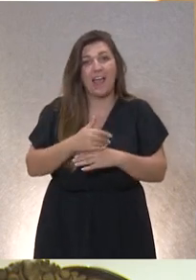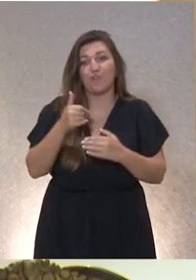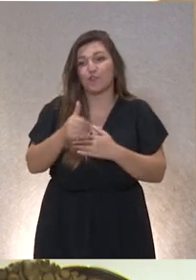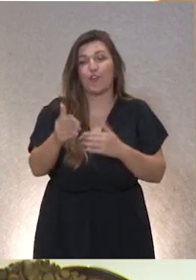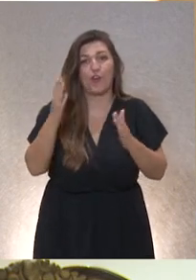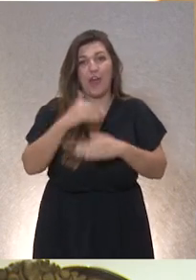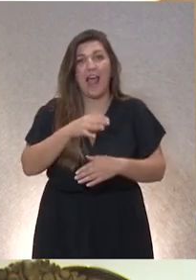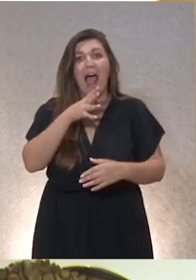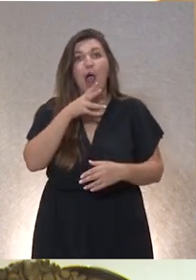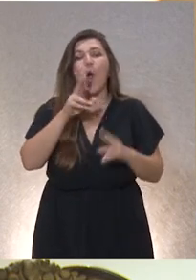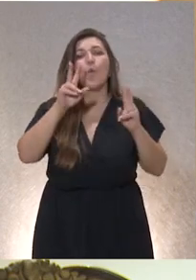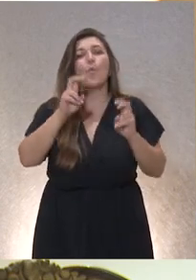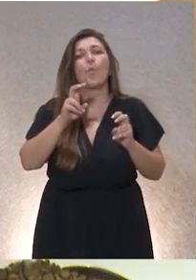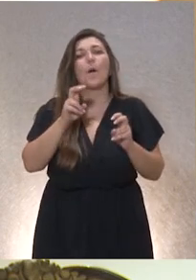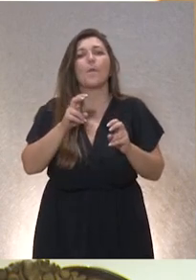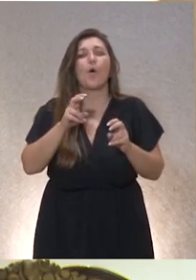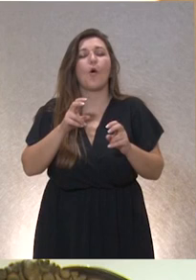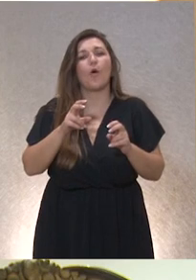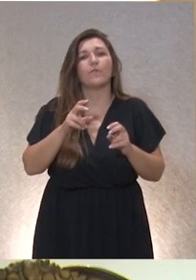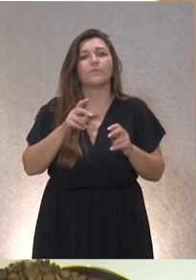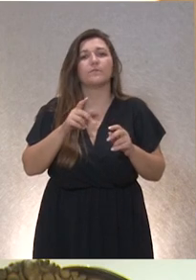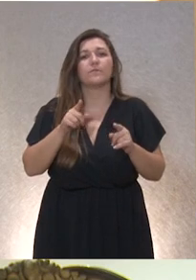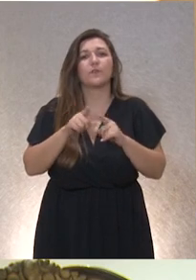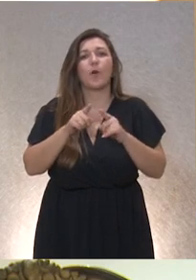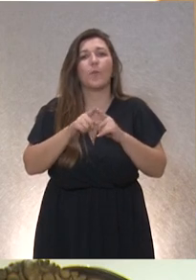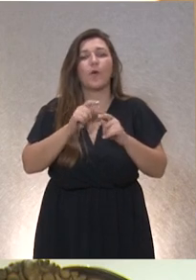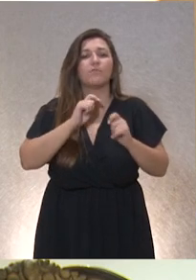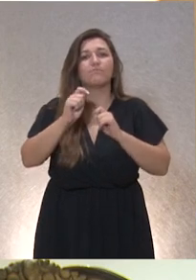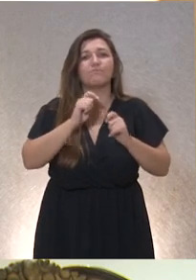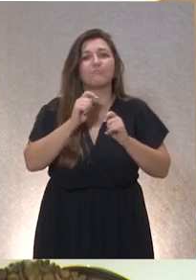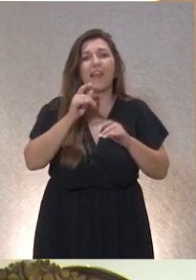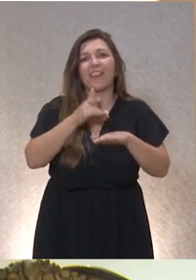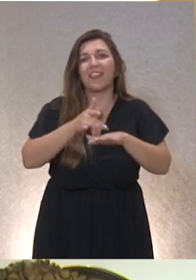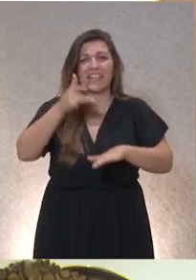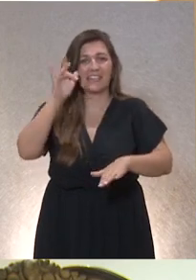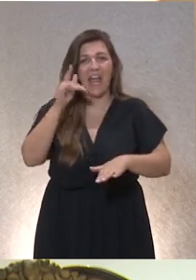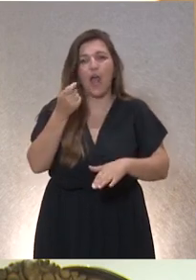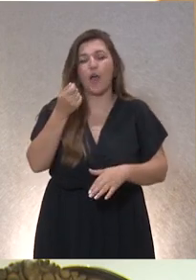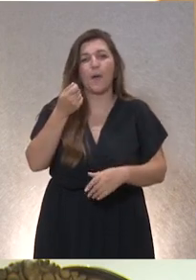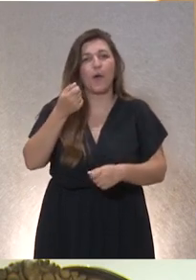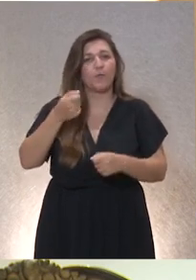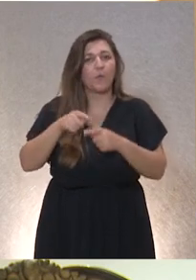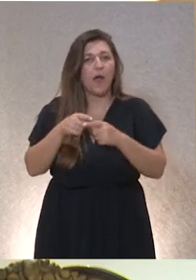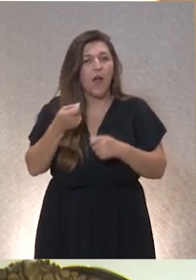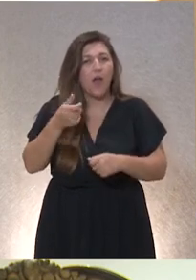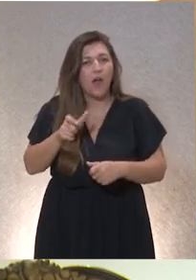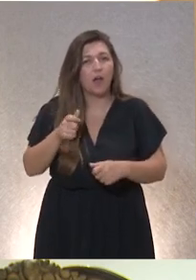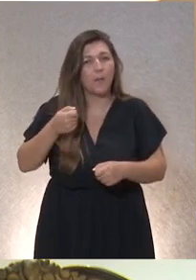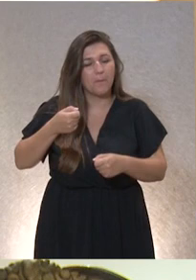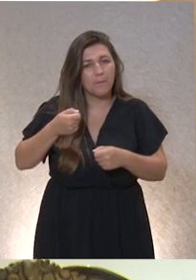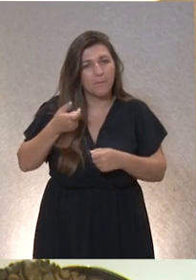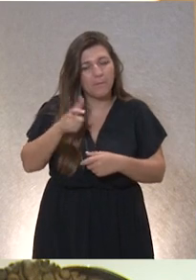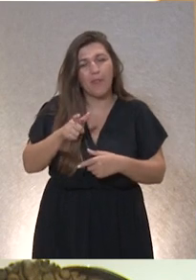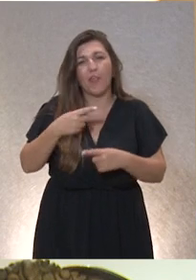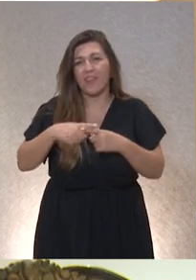digitales con otro esquema de costes y de penetración inicialmente no tan respetuosos con las reglas del